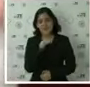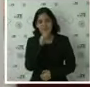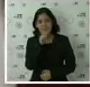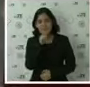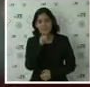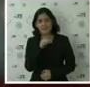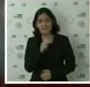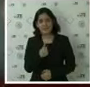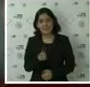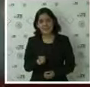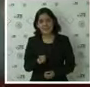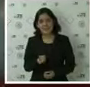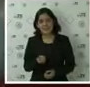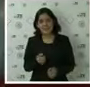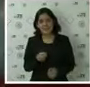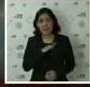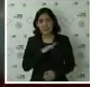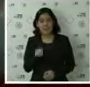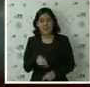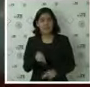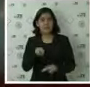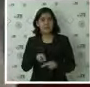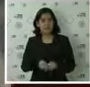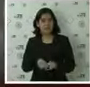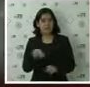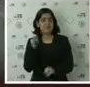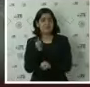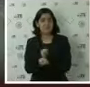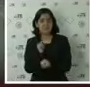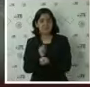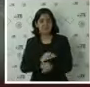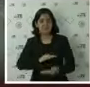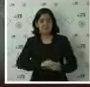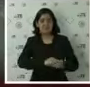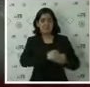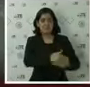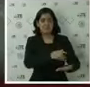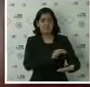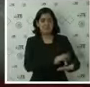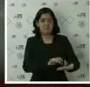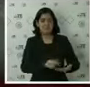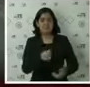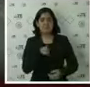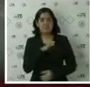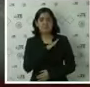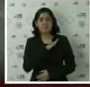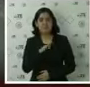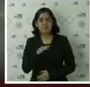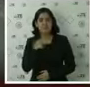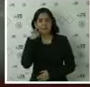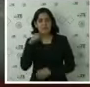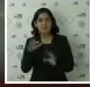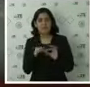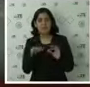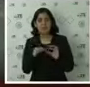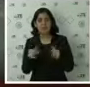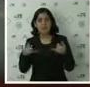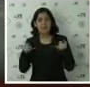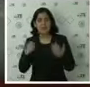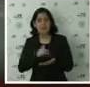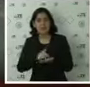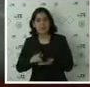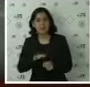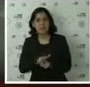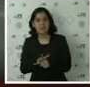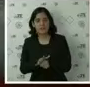decir, aquí estoy con mi banda ancha, mi Google Teams y mi computadora, hablando sobre el derecho de los jóvenes. Pues, ¿qué creen?